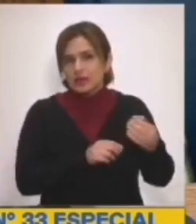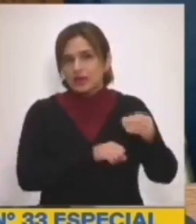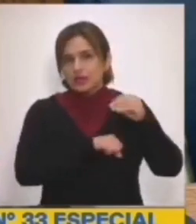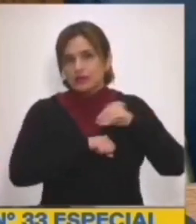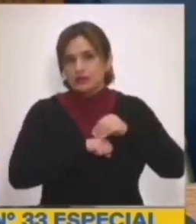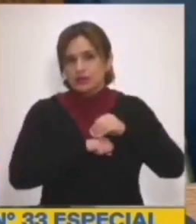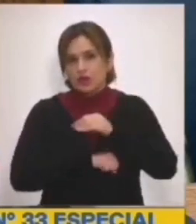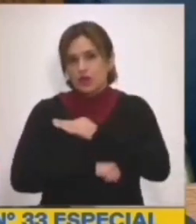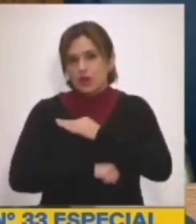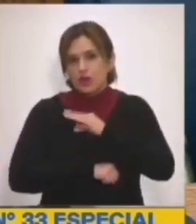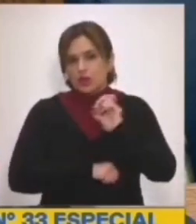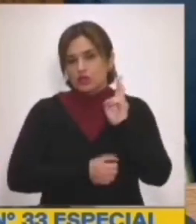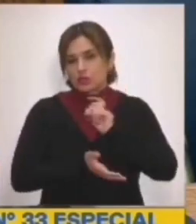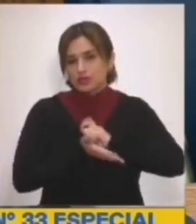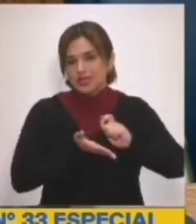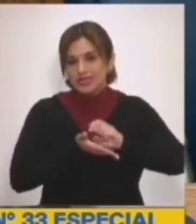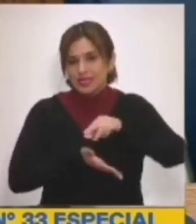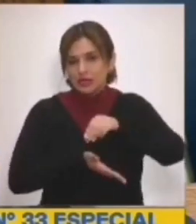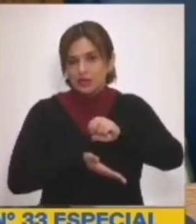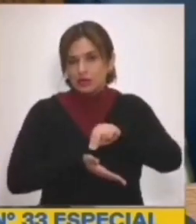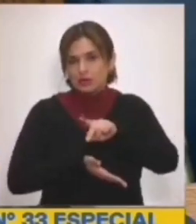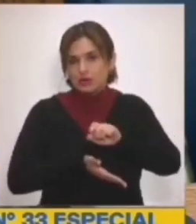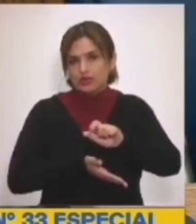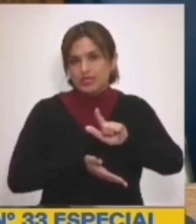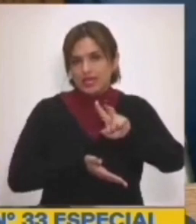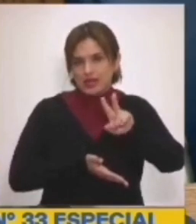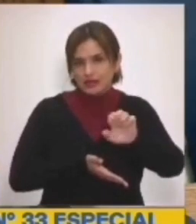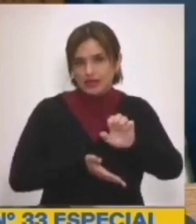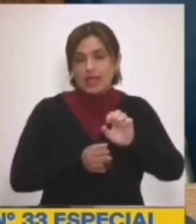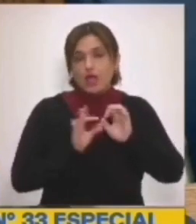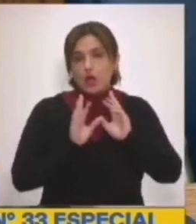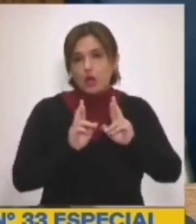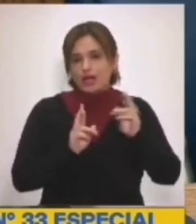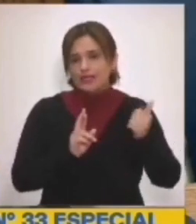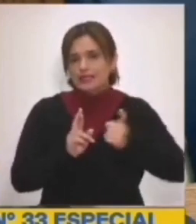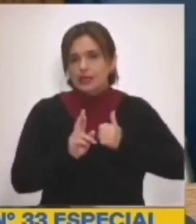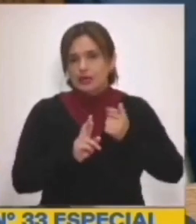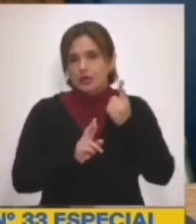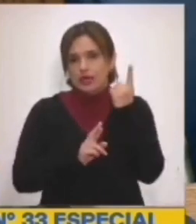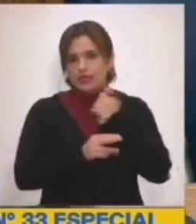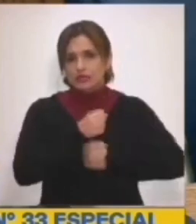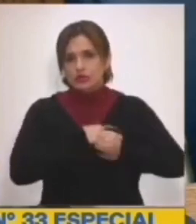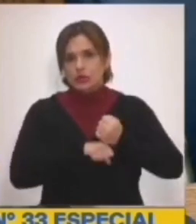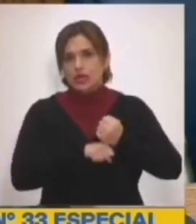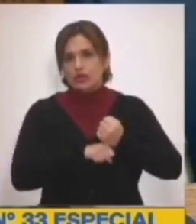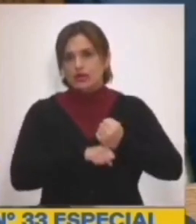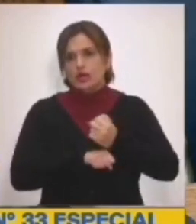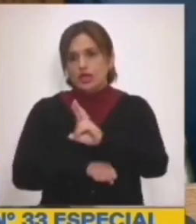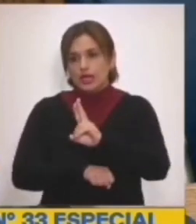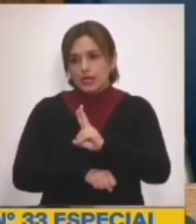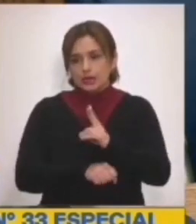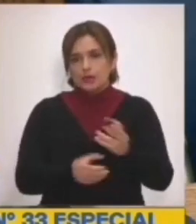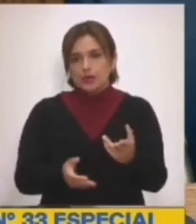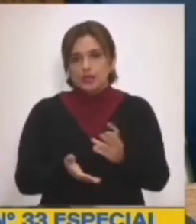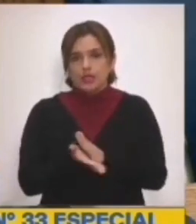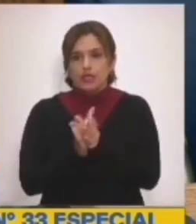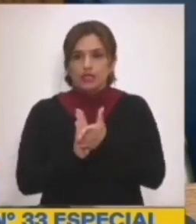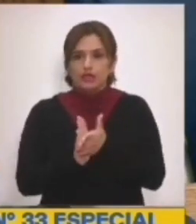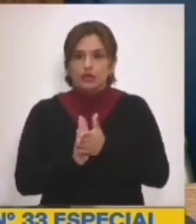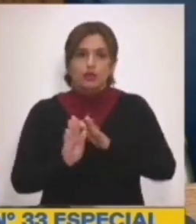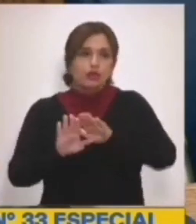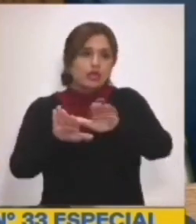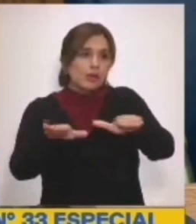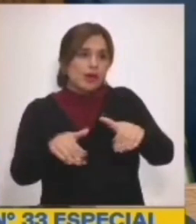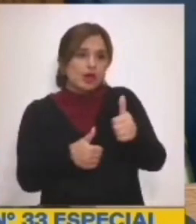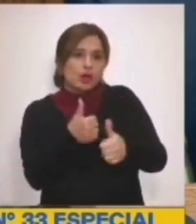monsalve que dicho sea su secretario no salve que espero se cumpla porque estuvo hace un año atrás y la verdad es que la respuesta que hemos tenido que está todo en